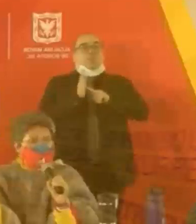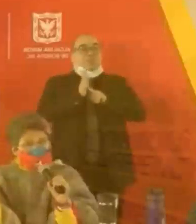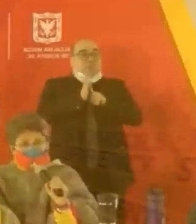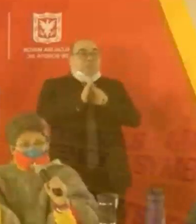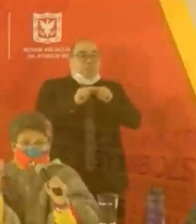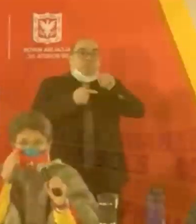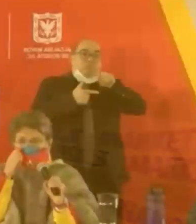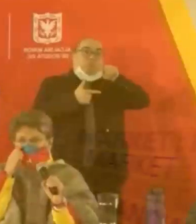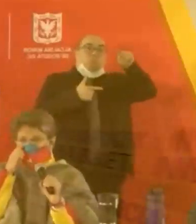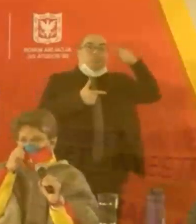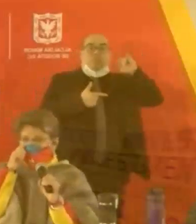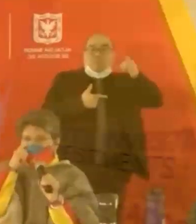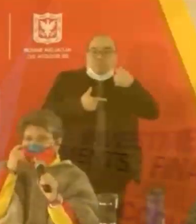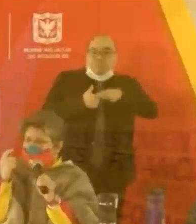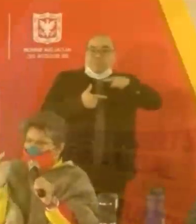¿qué efecto práctico tiene